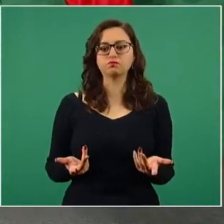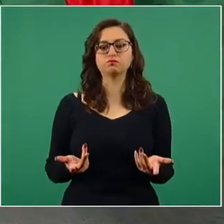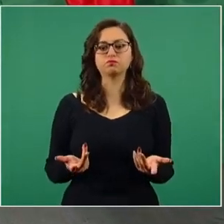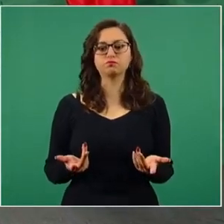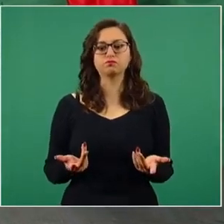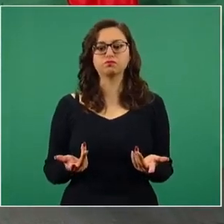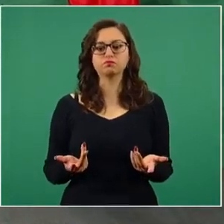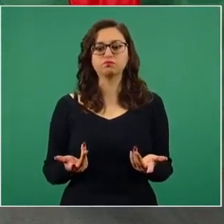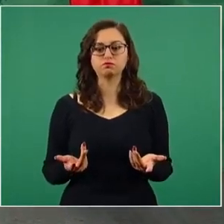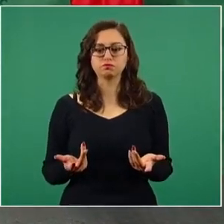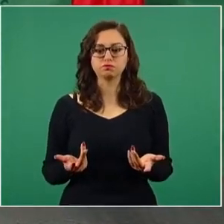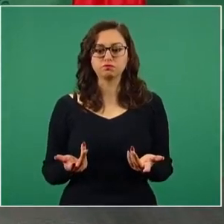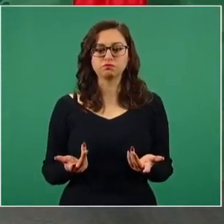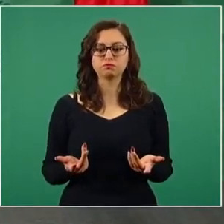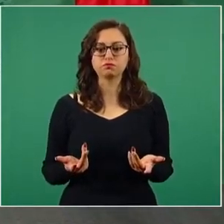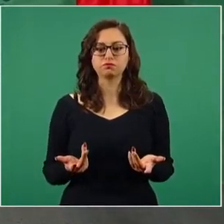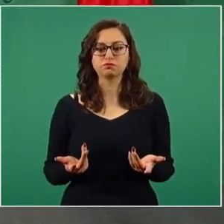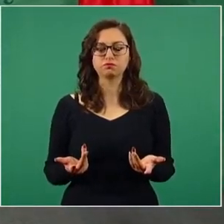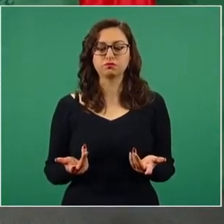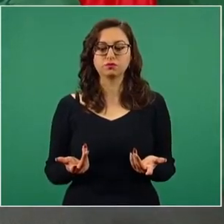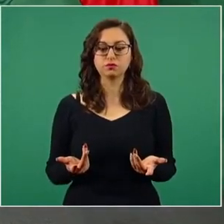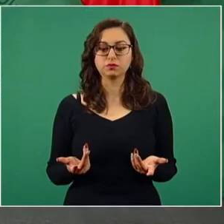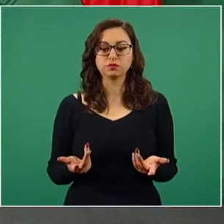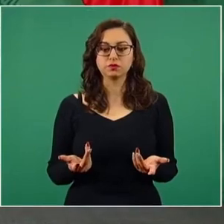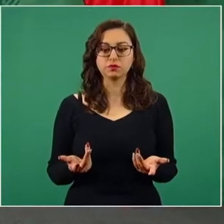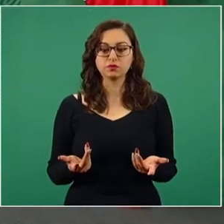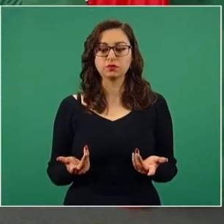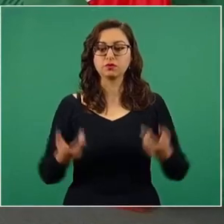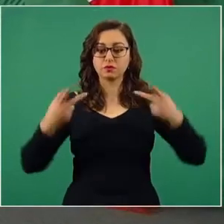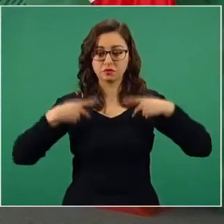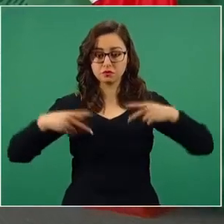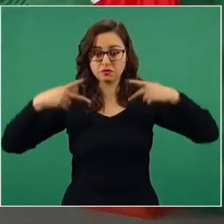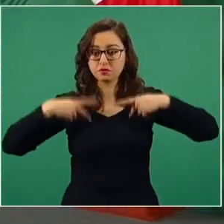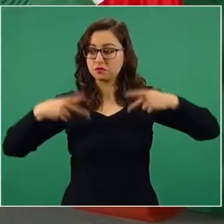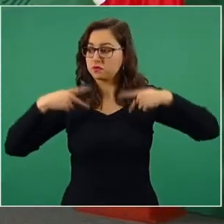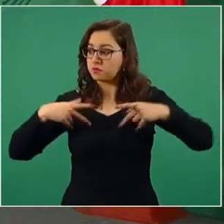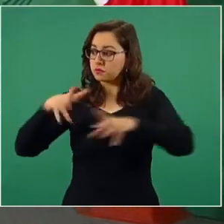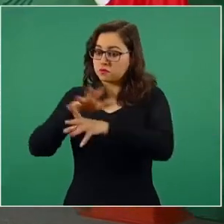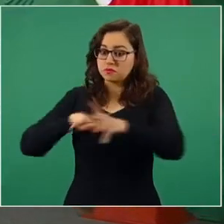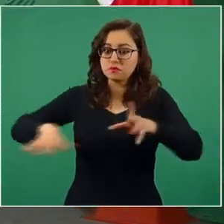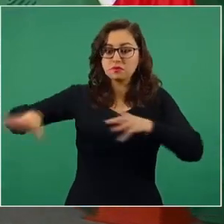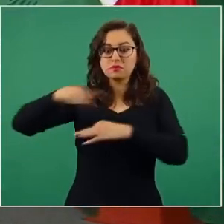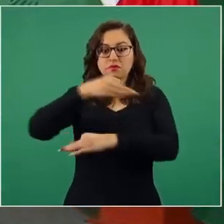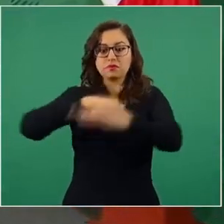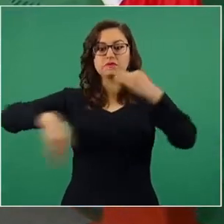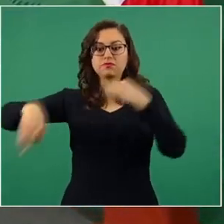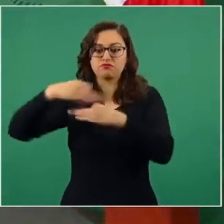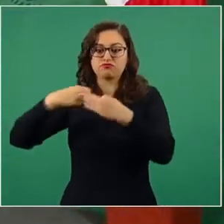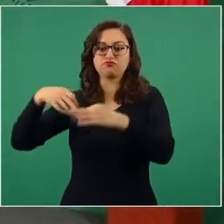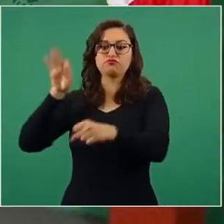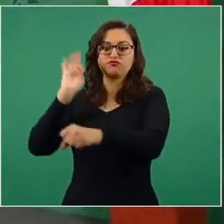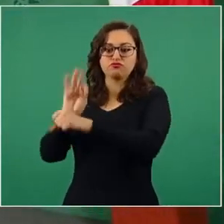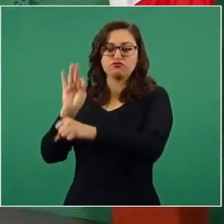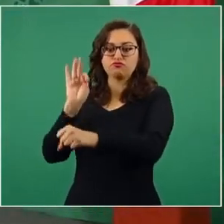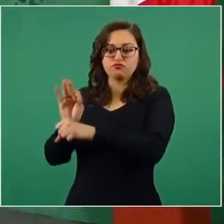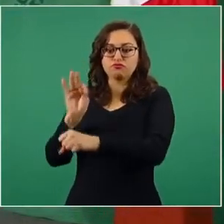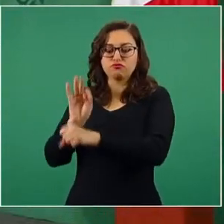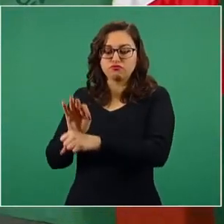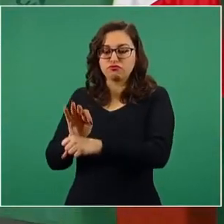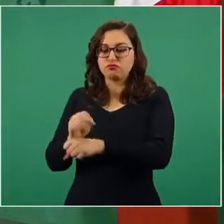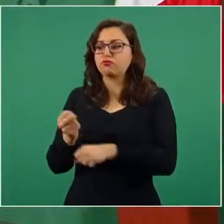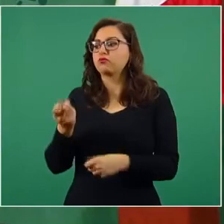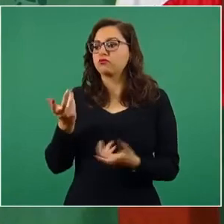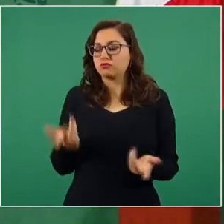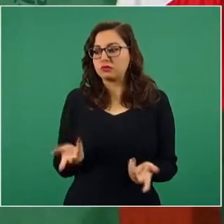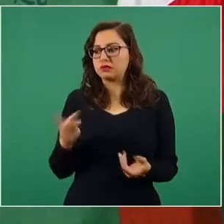se protege a los ciudadanos para que no sean afectados, no